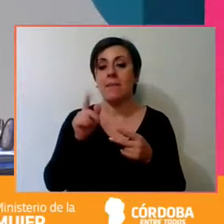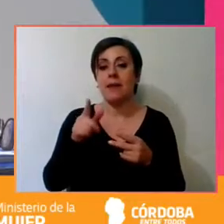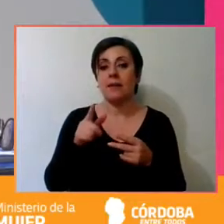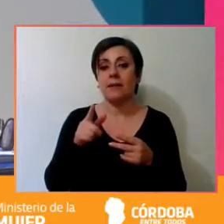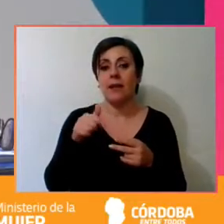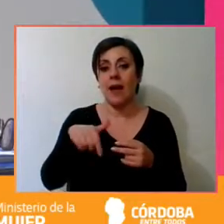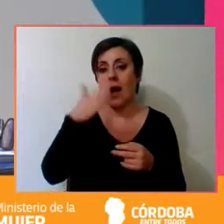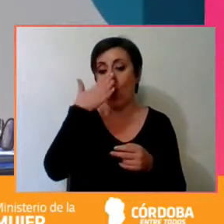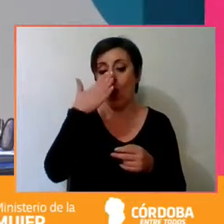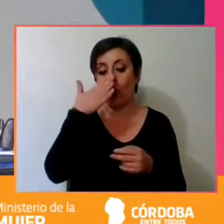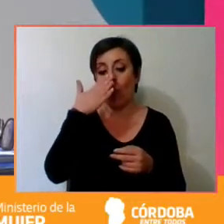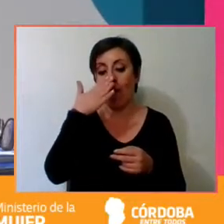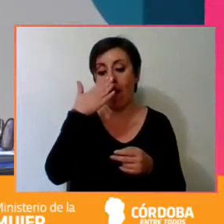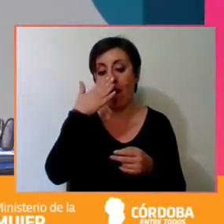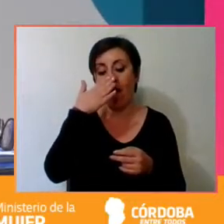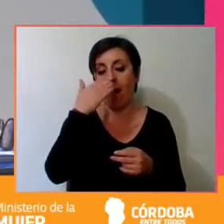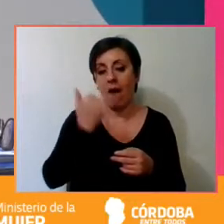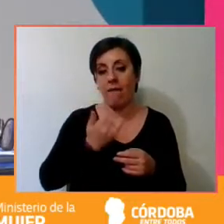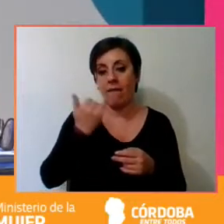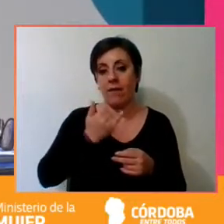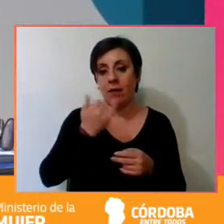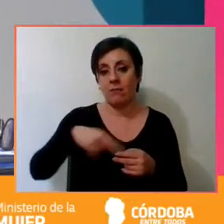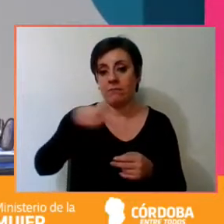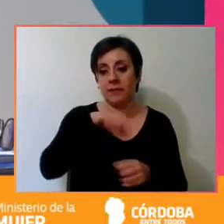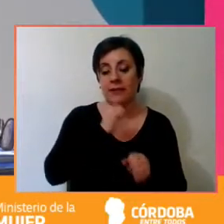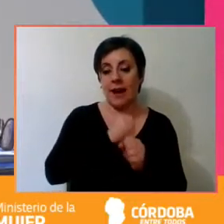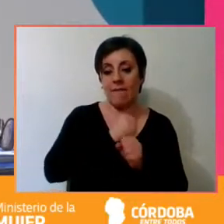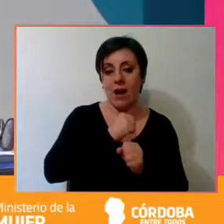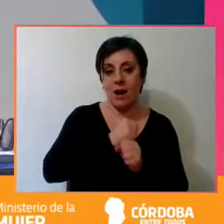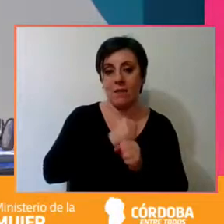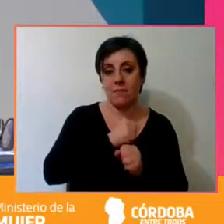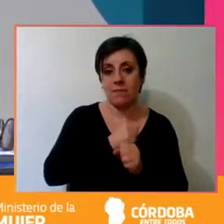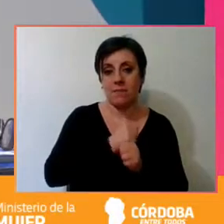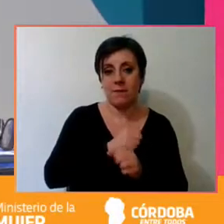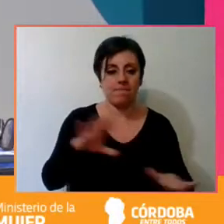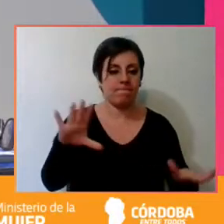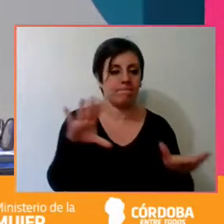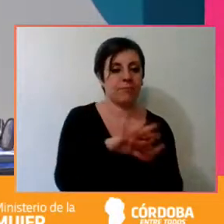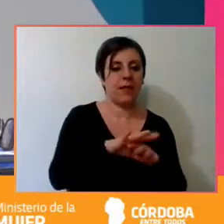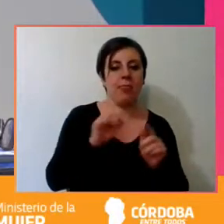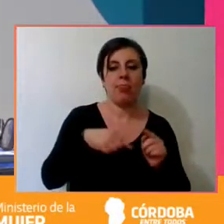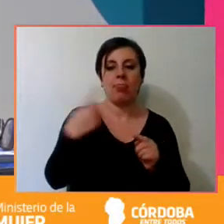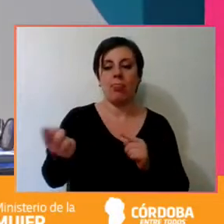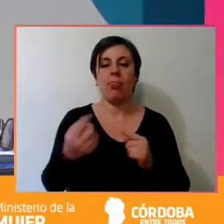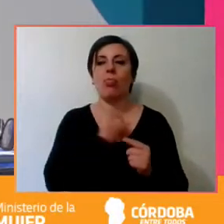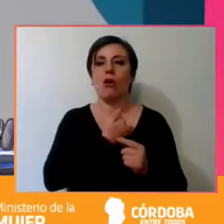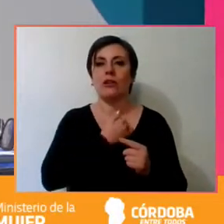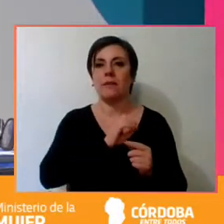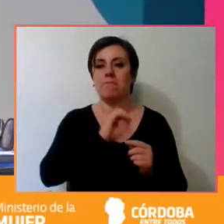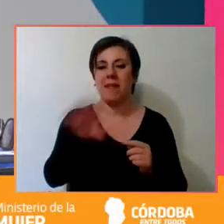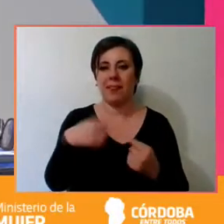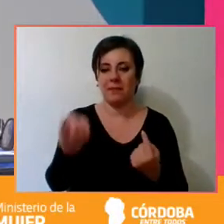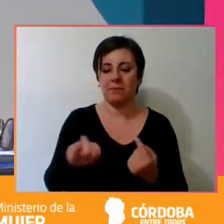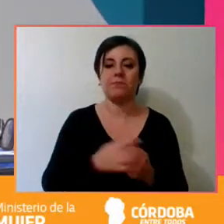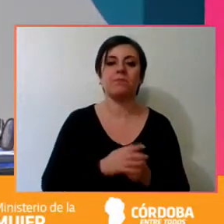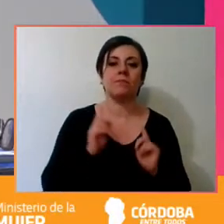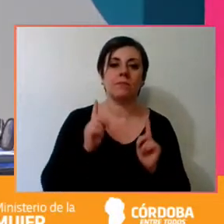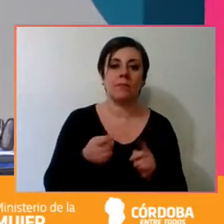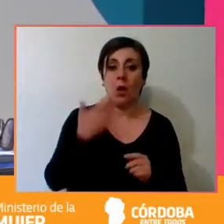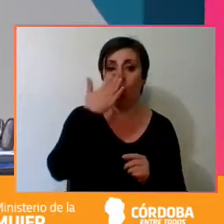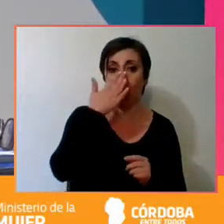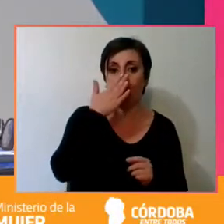provincia de Córdoba, con la que van a trabajar para hacer una correcta derivación. Por otra parte, hoy en Córdoba,